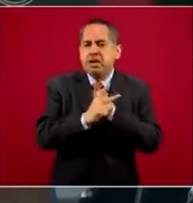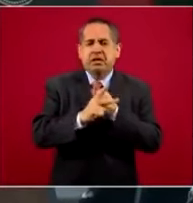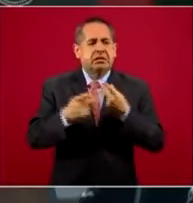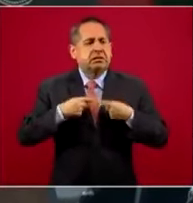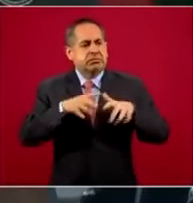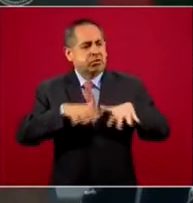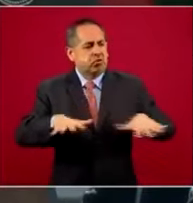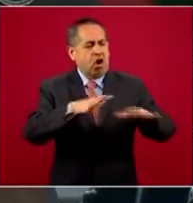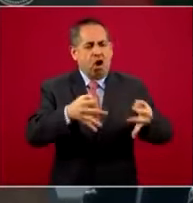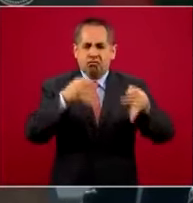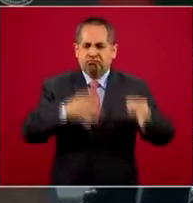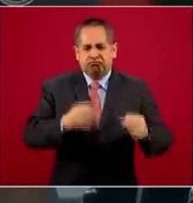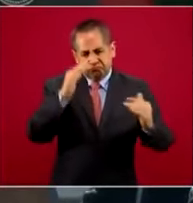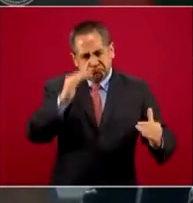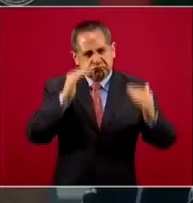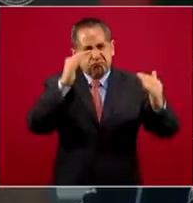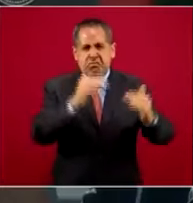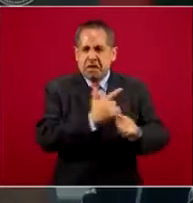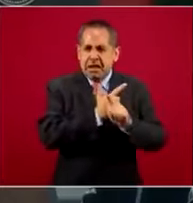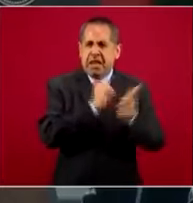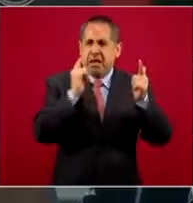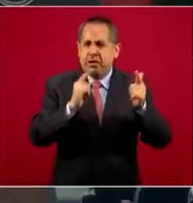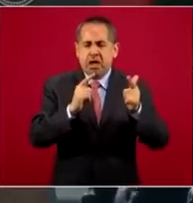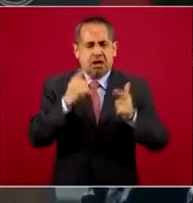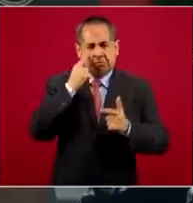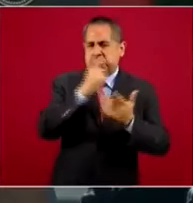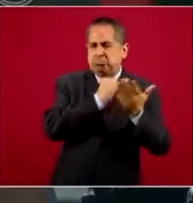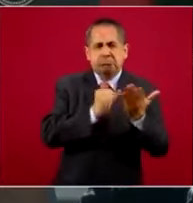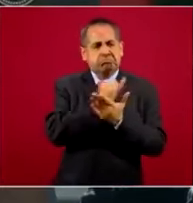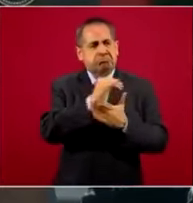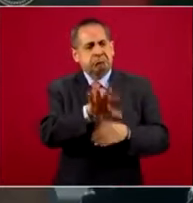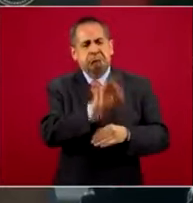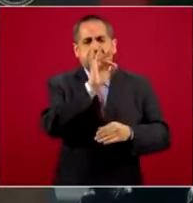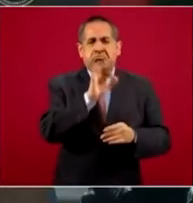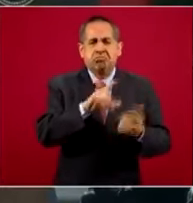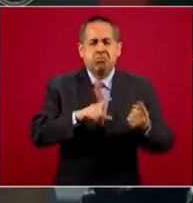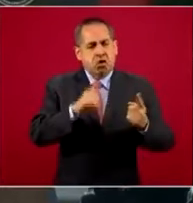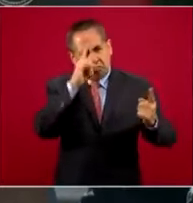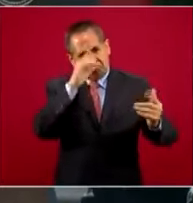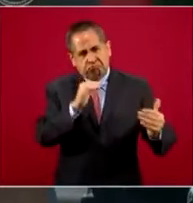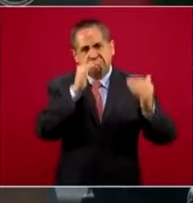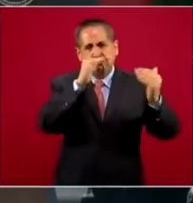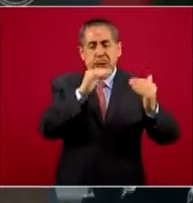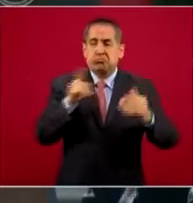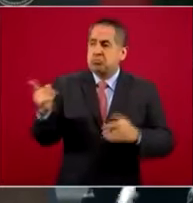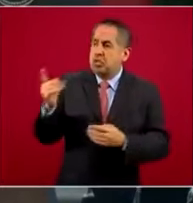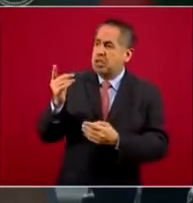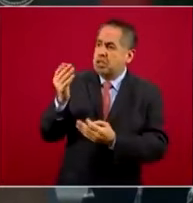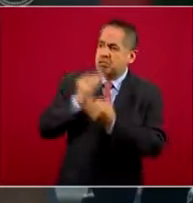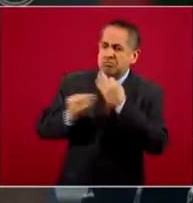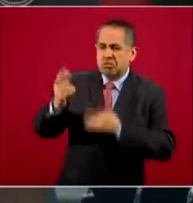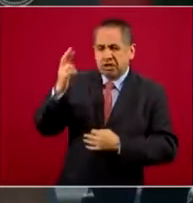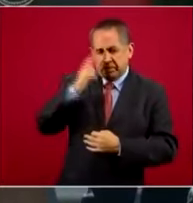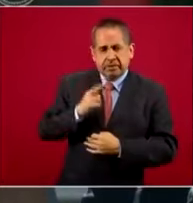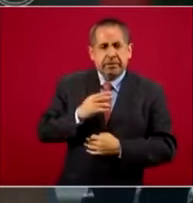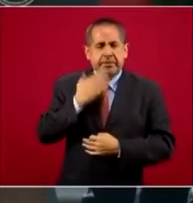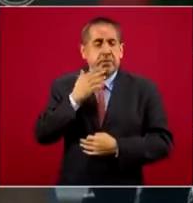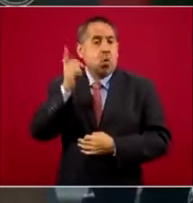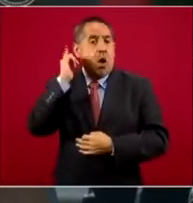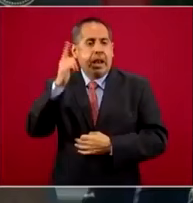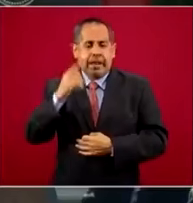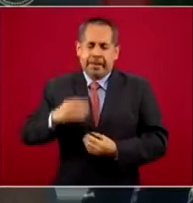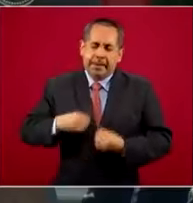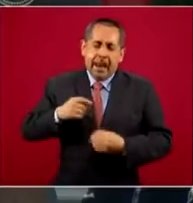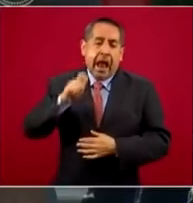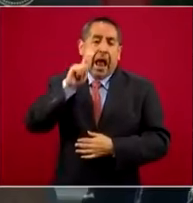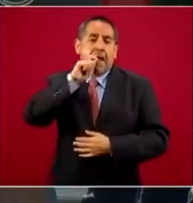digno libre democrático y soberano que viva la amistad